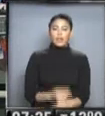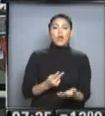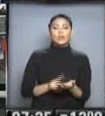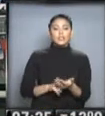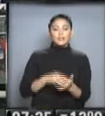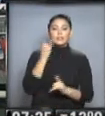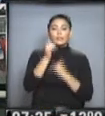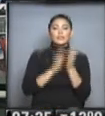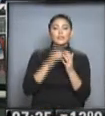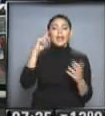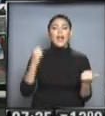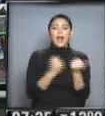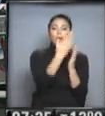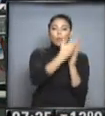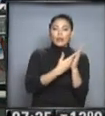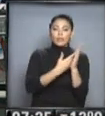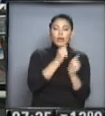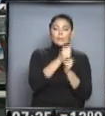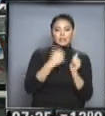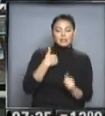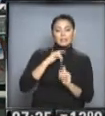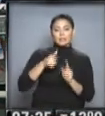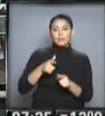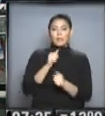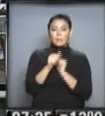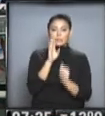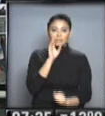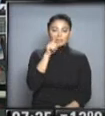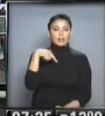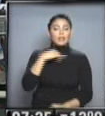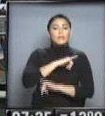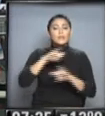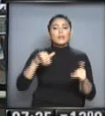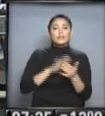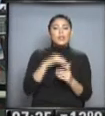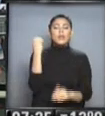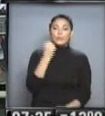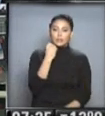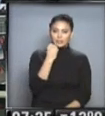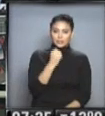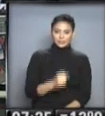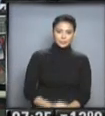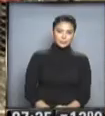Volvemos a hablar del acuerdo entre YPF y Chevron y comenzamos a repasar sus alcances y la importancia.